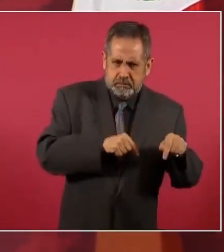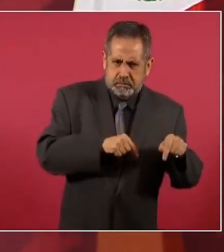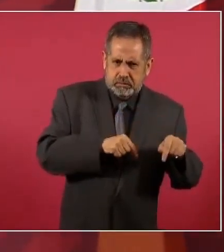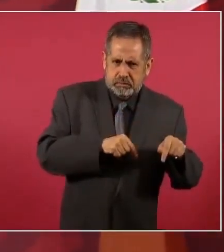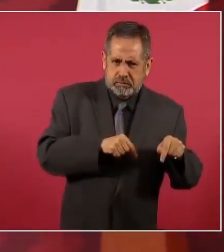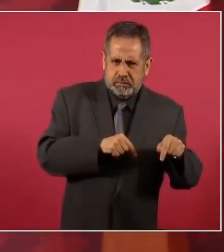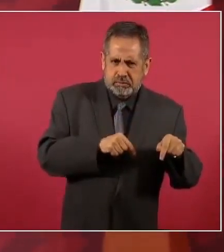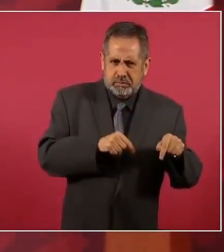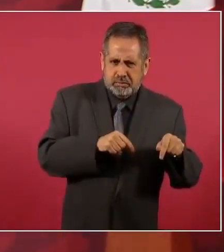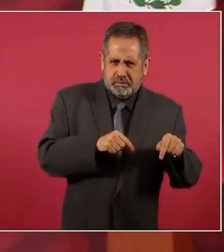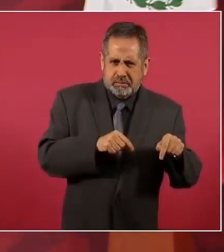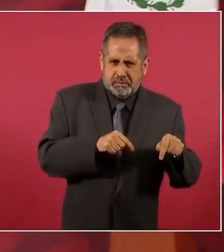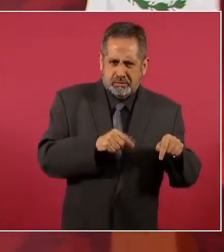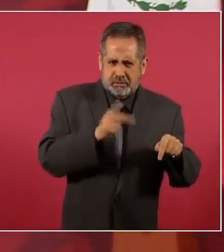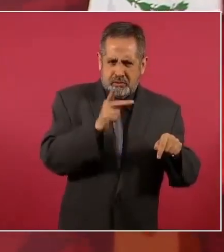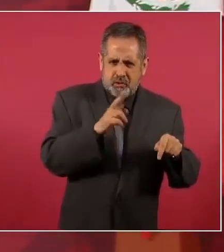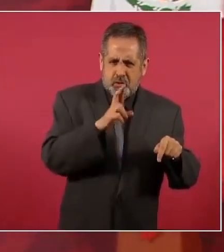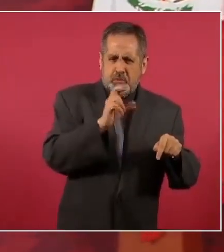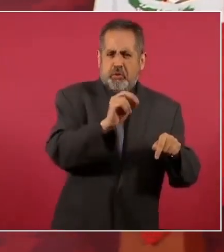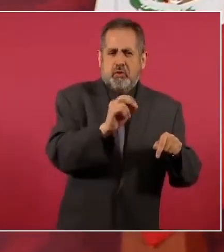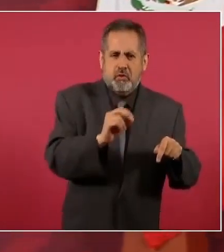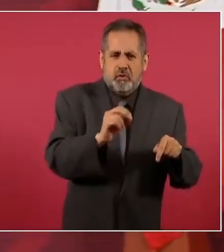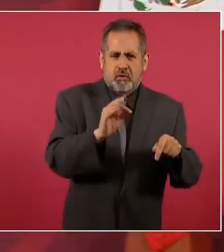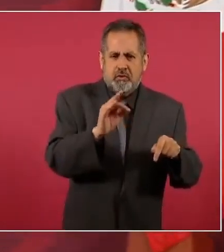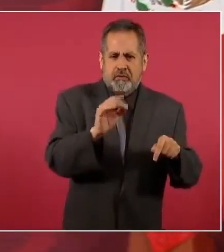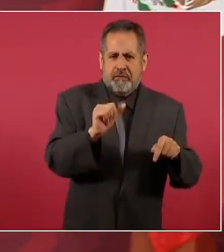pro fascista